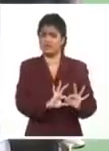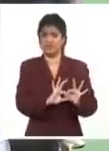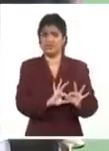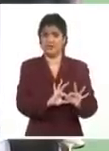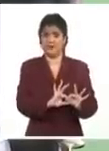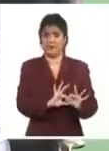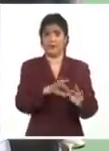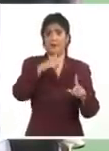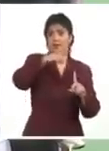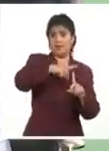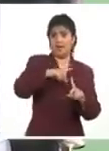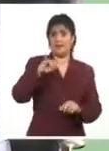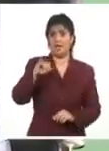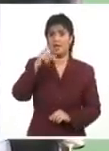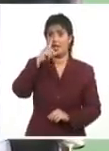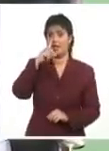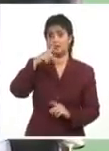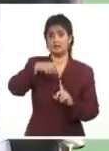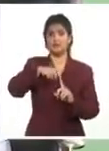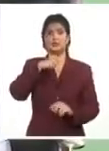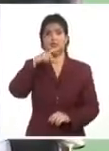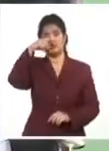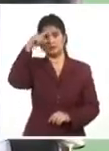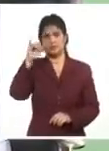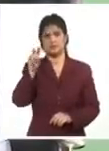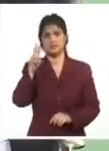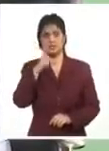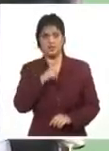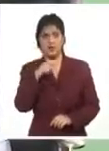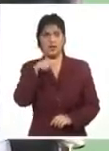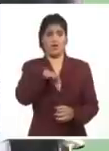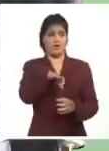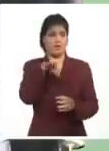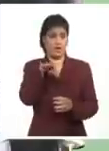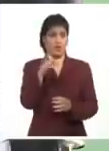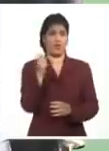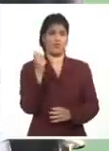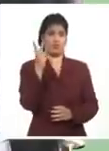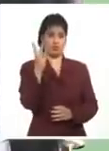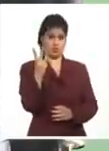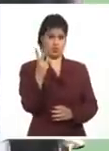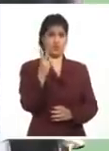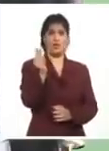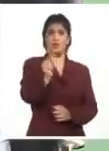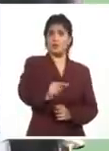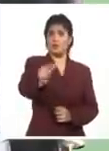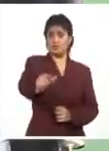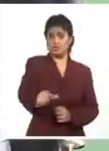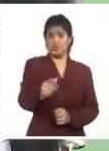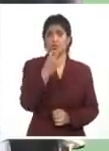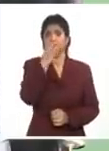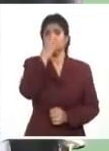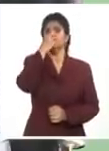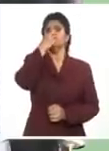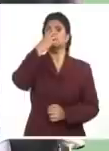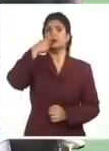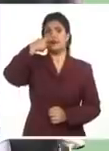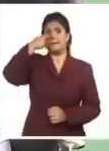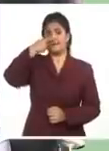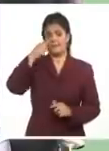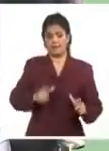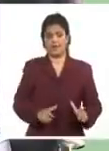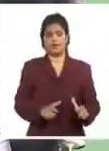tenemos 6 pacientes, como le expliqué. De estos 6 pacientes tenemos 2 pacientes que están bajo ventilación mecánica asistida y